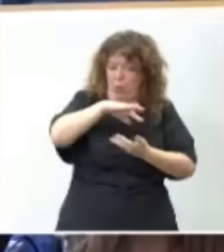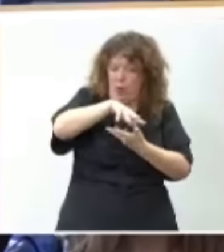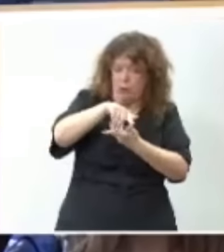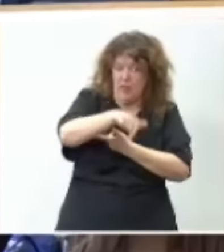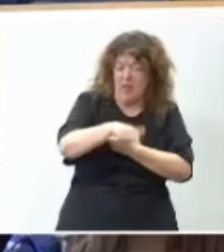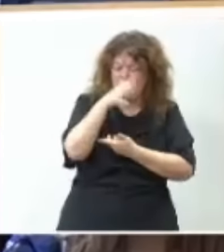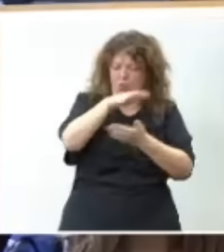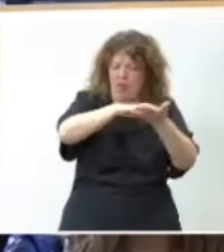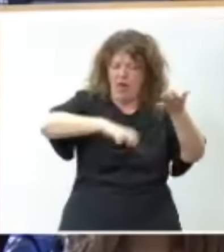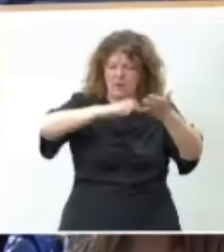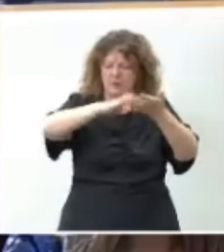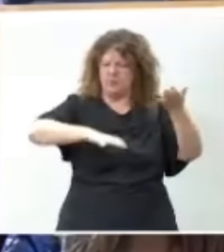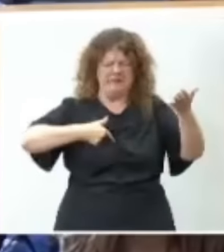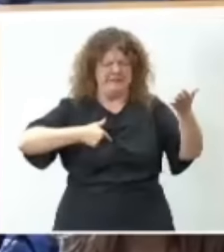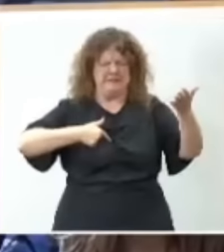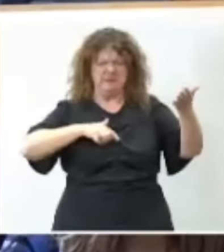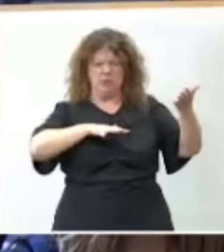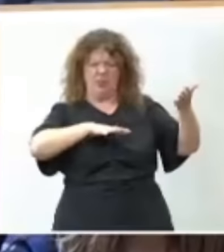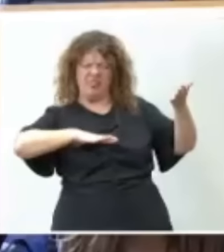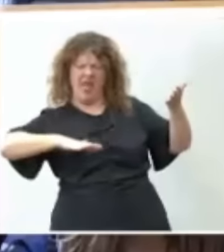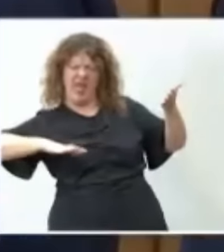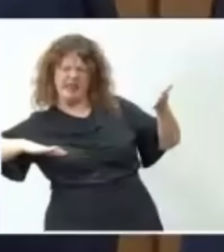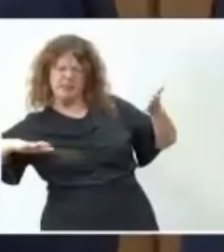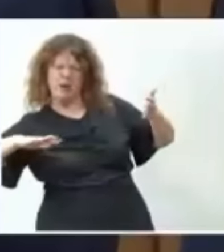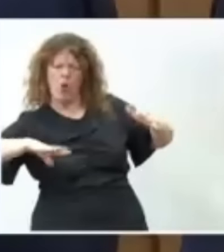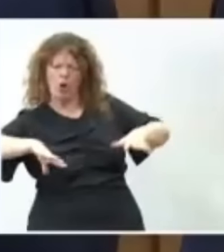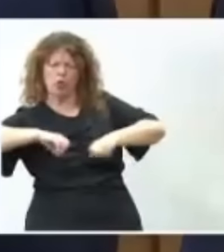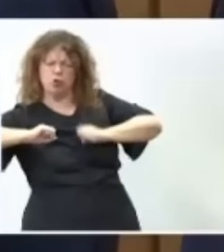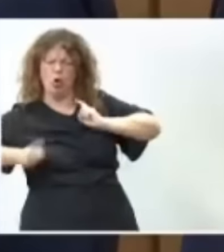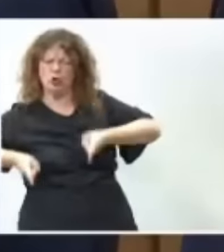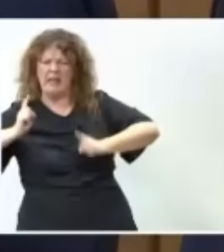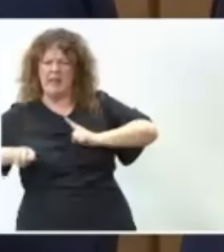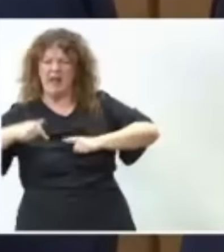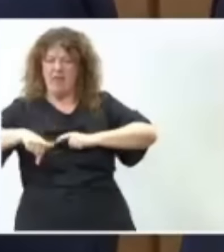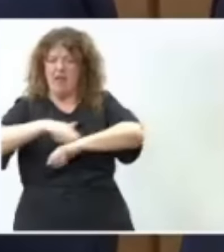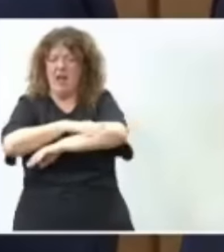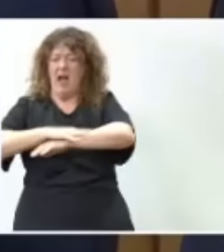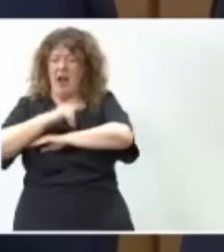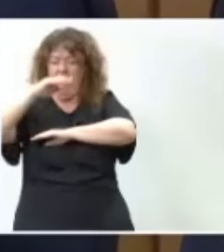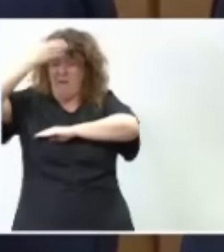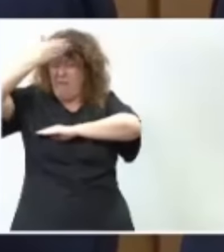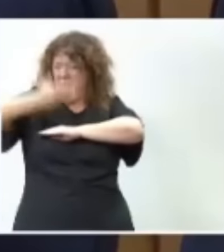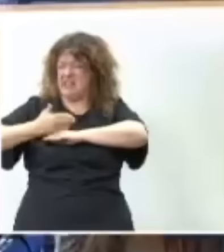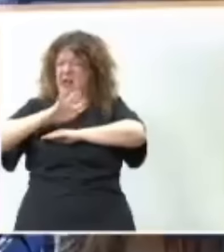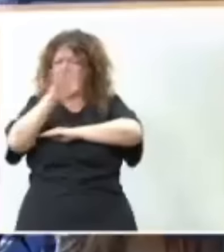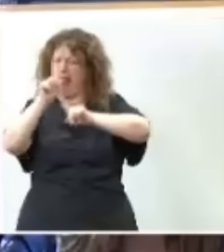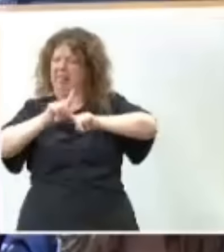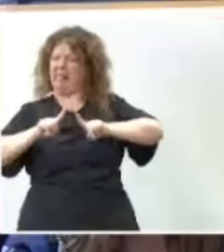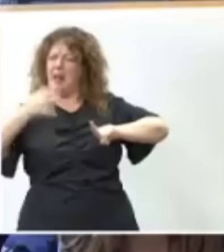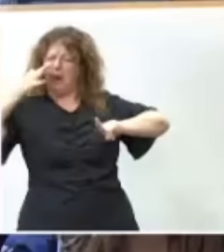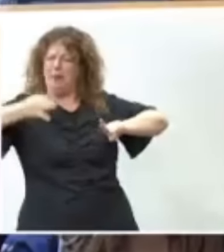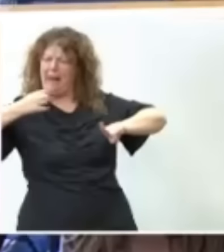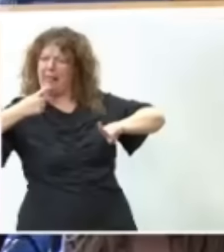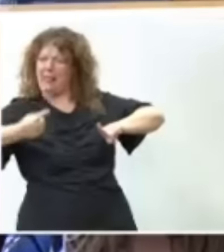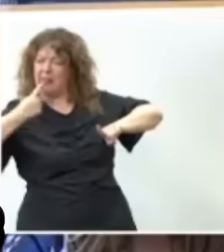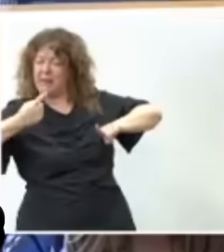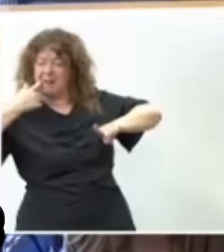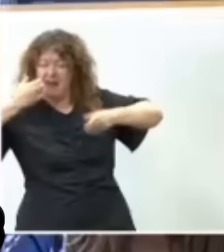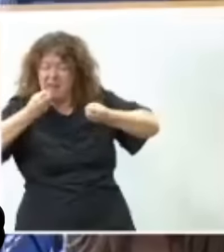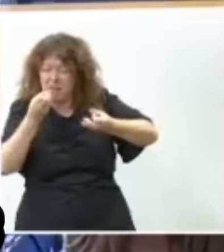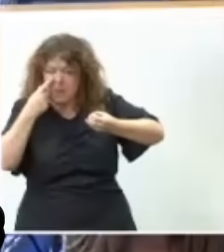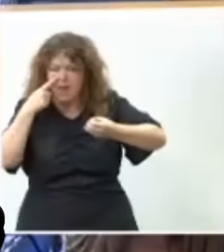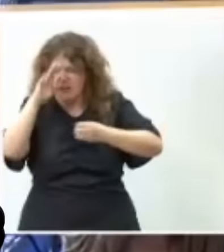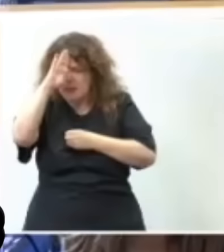comunicado la deriva totalitaria de este Gobierno, destacando que detrás de la fachada de buscar la veracidad de la información